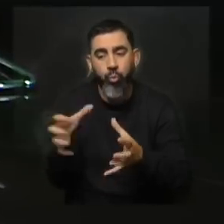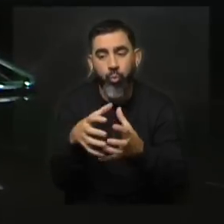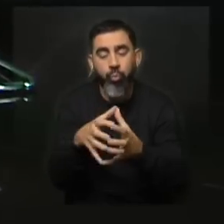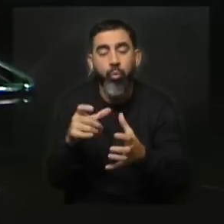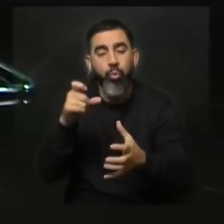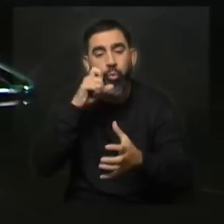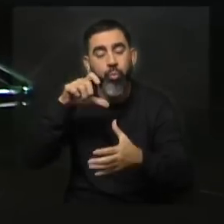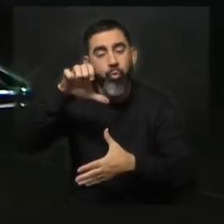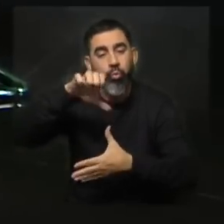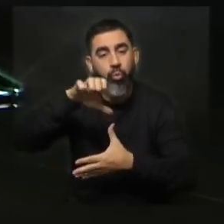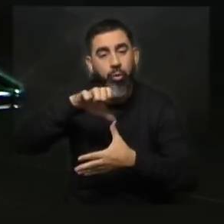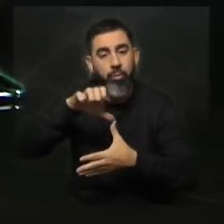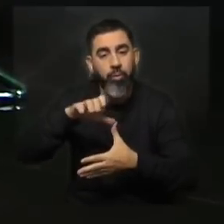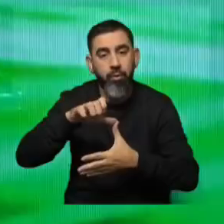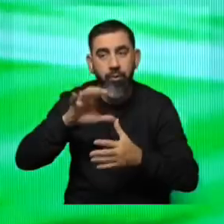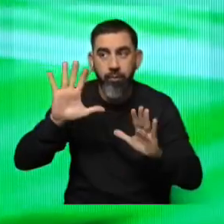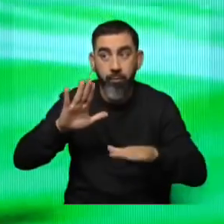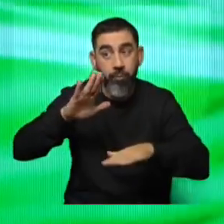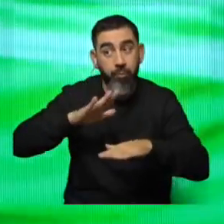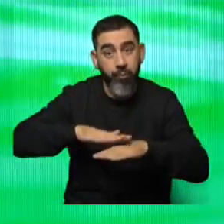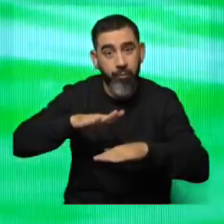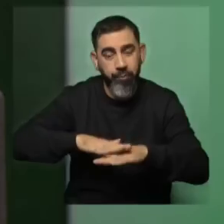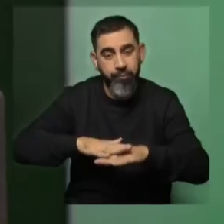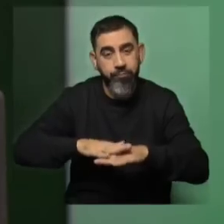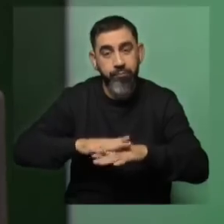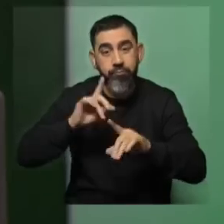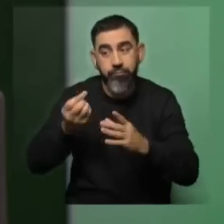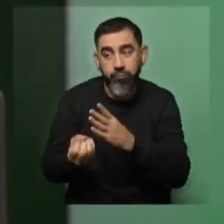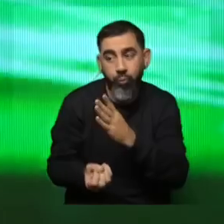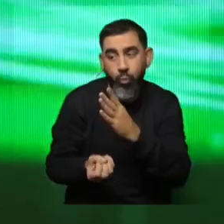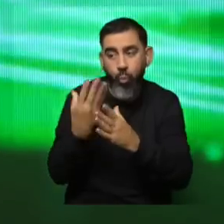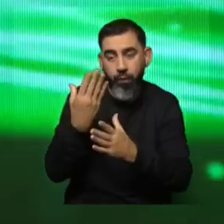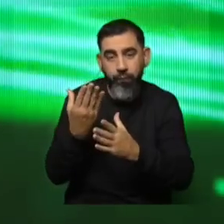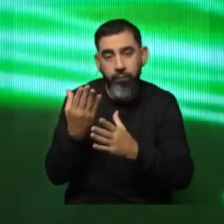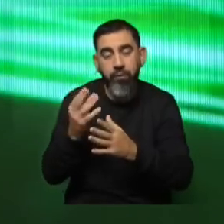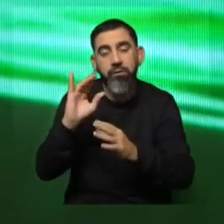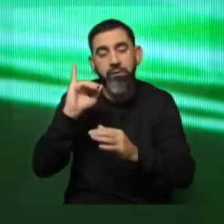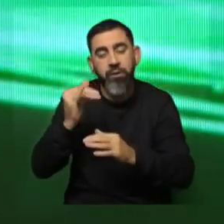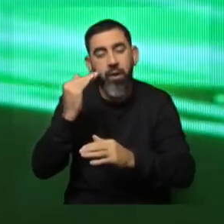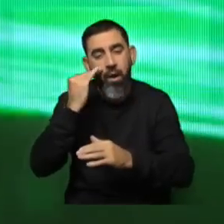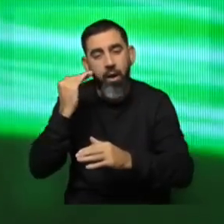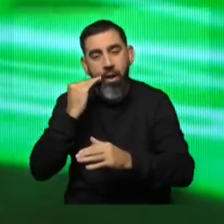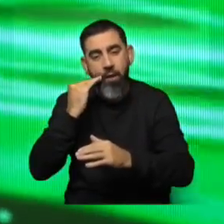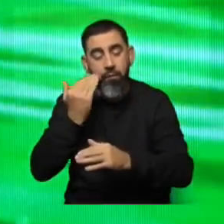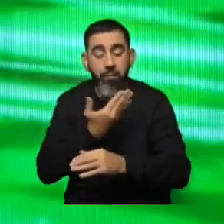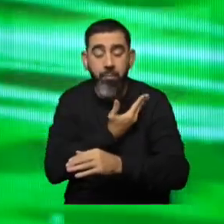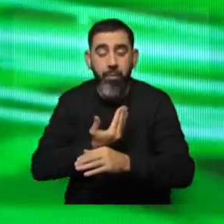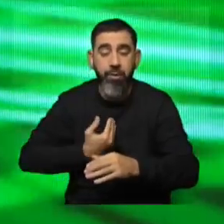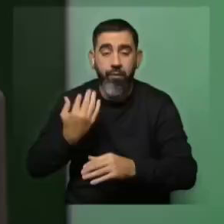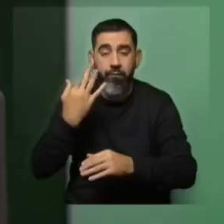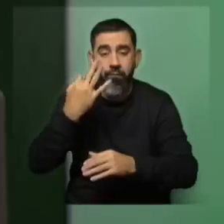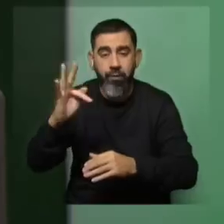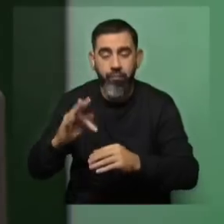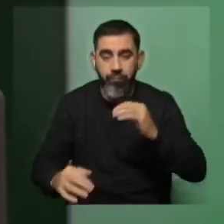Sudamérica que qué momento porque aparte relativamente reciente Sí sí en abril comencé a presidir la la federación Sí